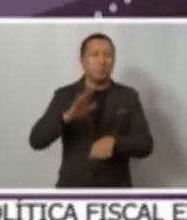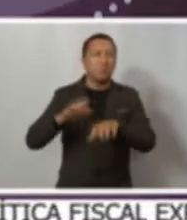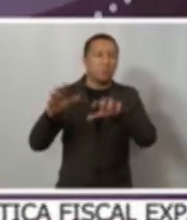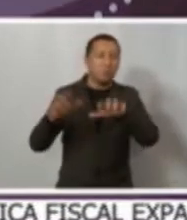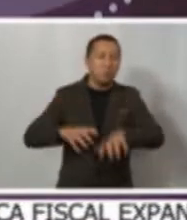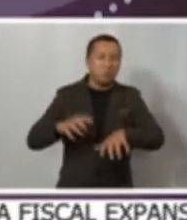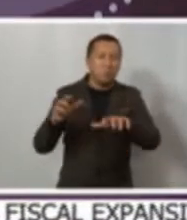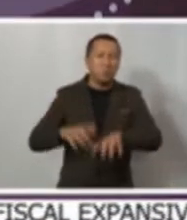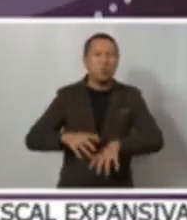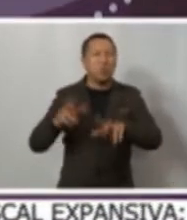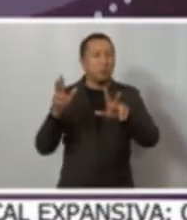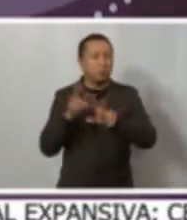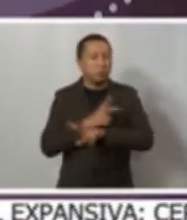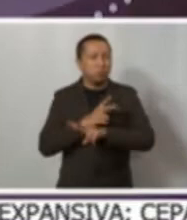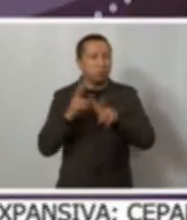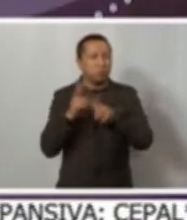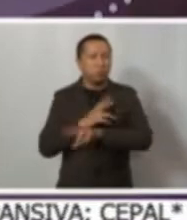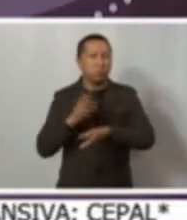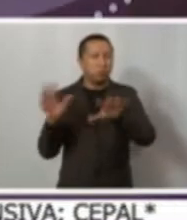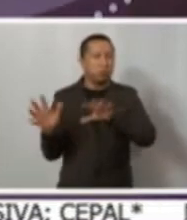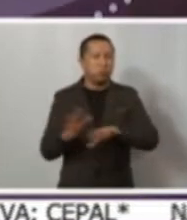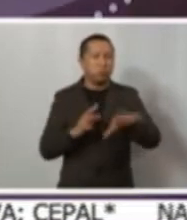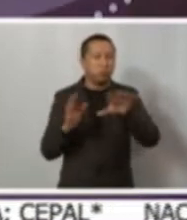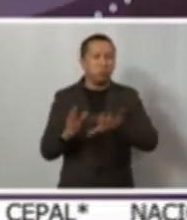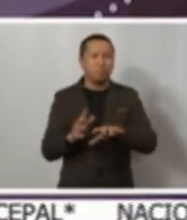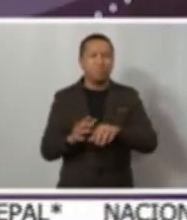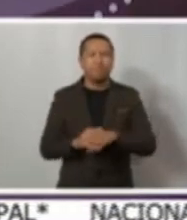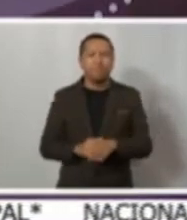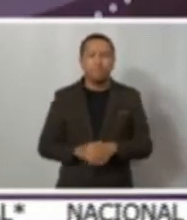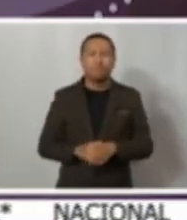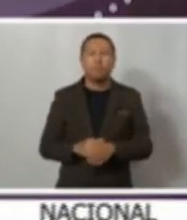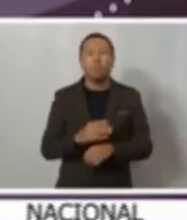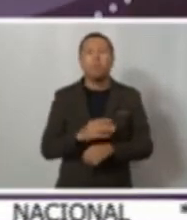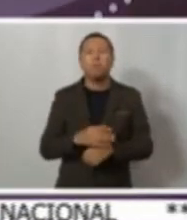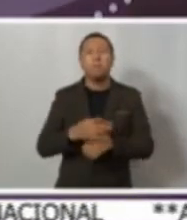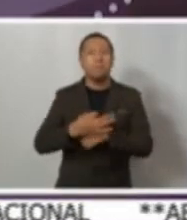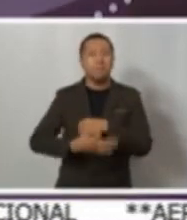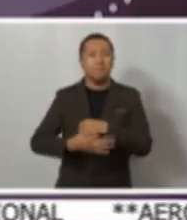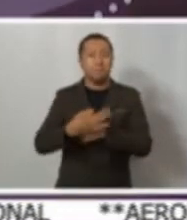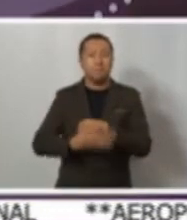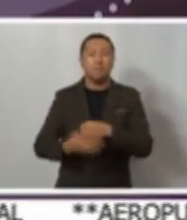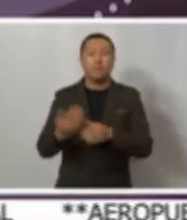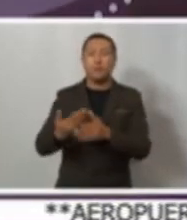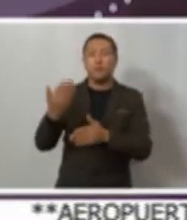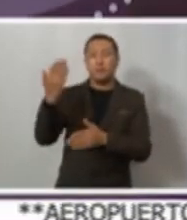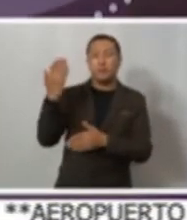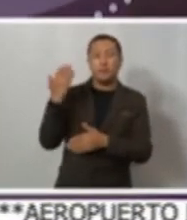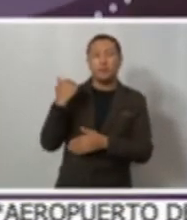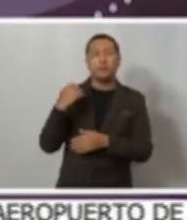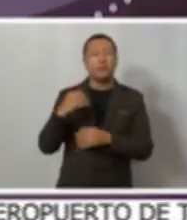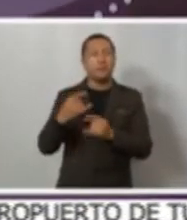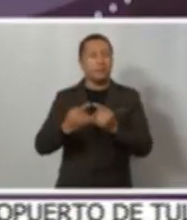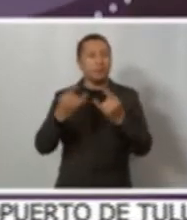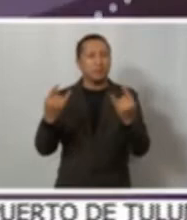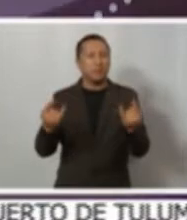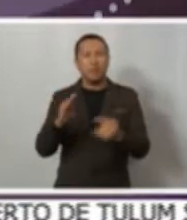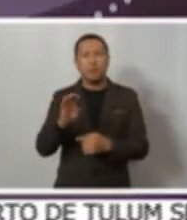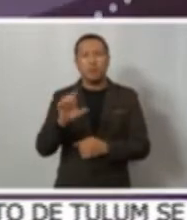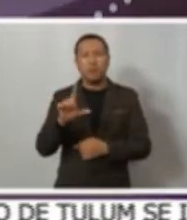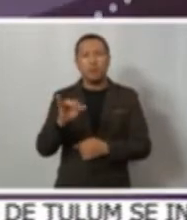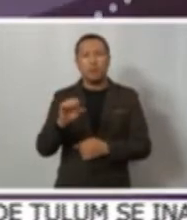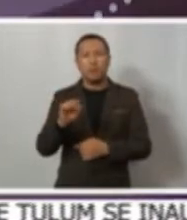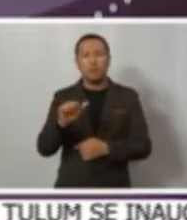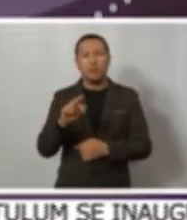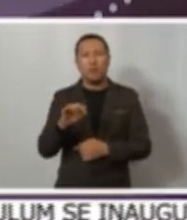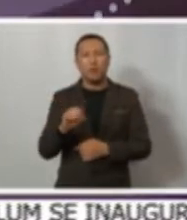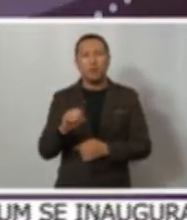viento el huracán Delta. Pero vamos a ver qué ocurrió un día como hoy. Fue asesinado Belisario Domínguez, médico y político